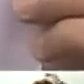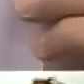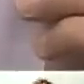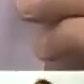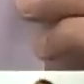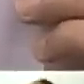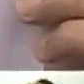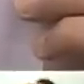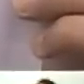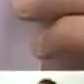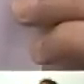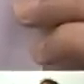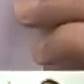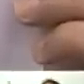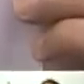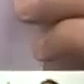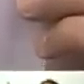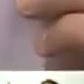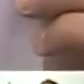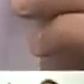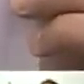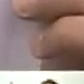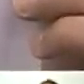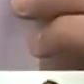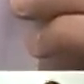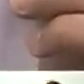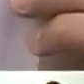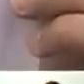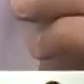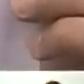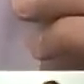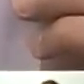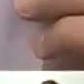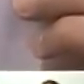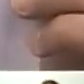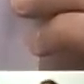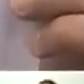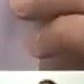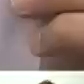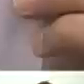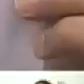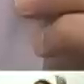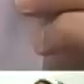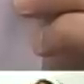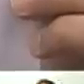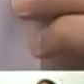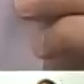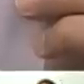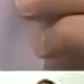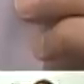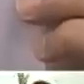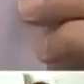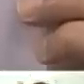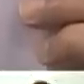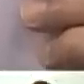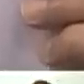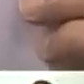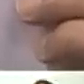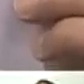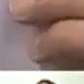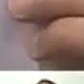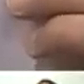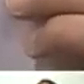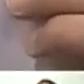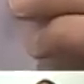de México EBRAR firmado con la presencia del delegado oficial del Reino Unido de Noruega